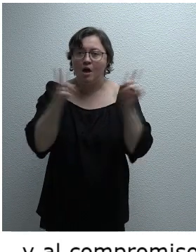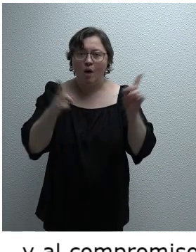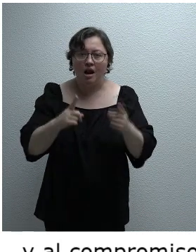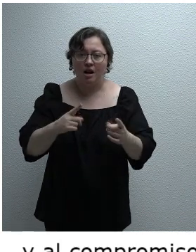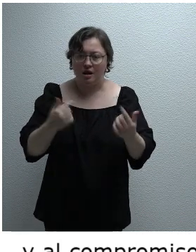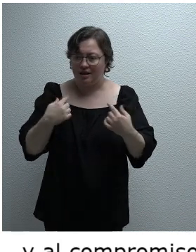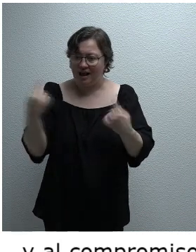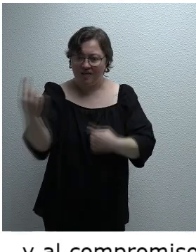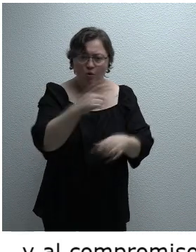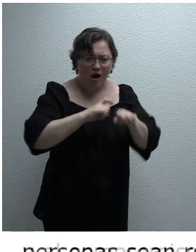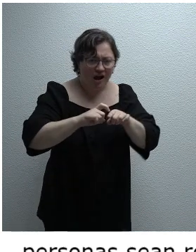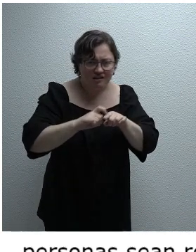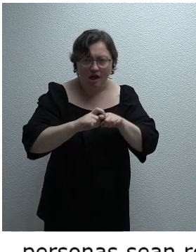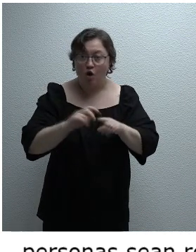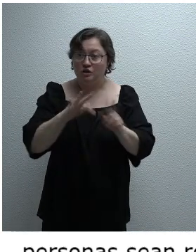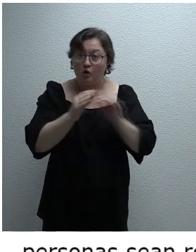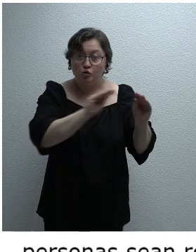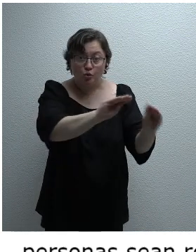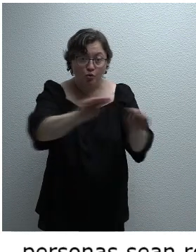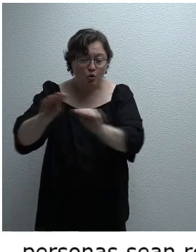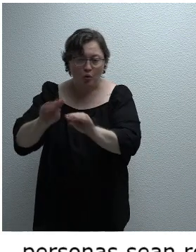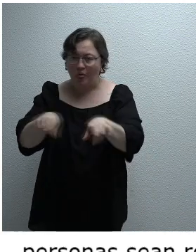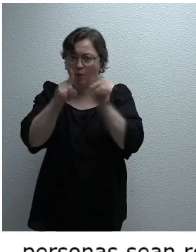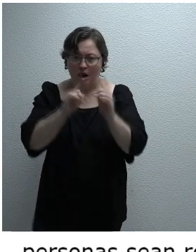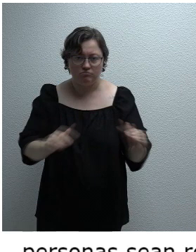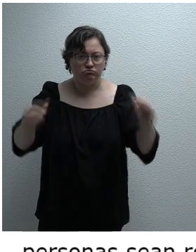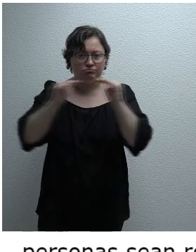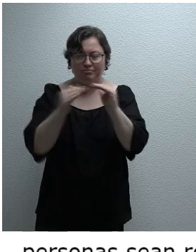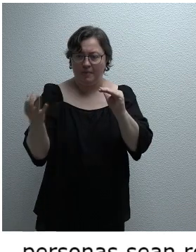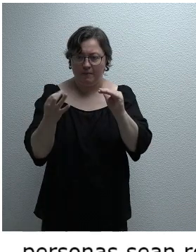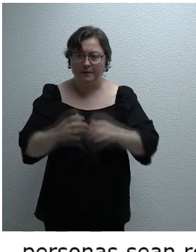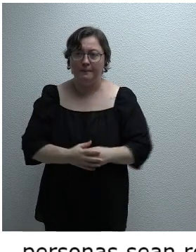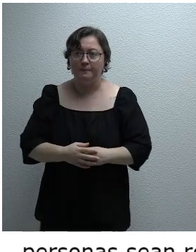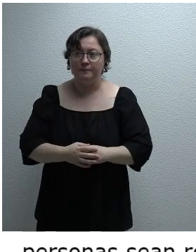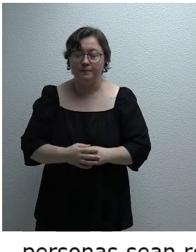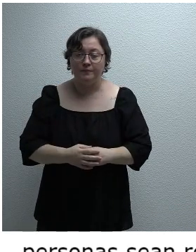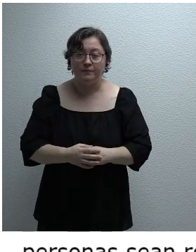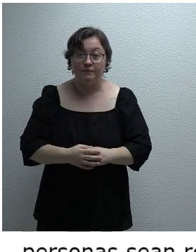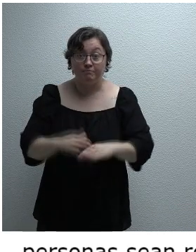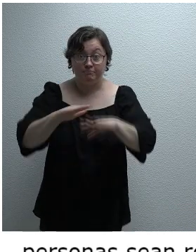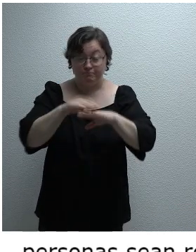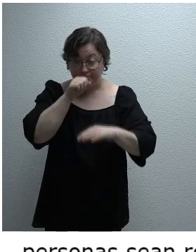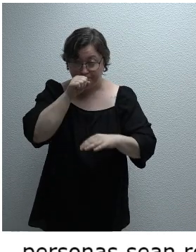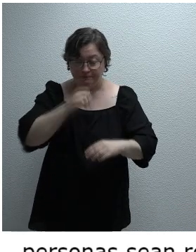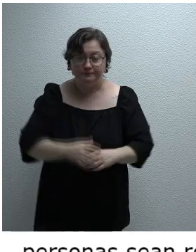sus condiciones y situaciones personales. Tenemos la